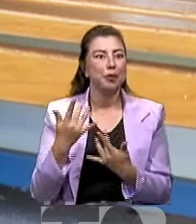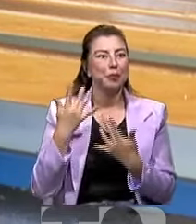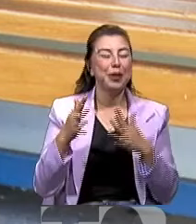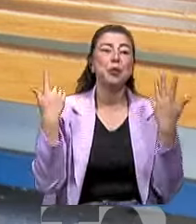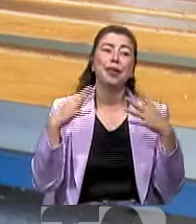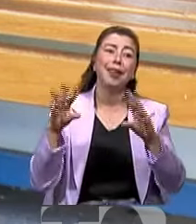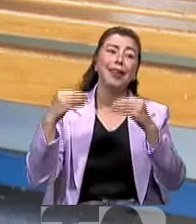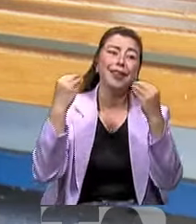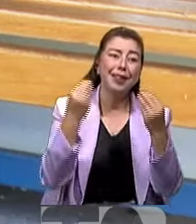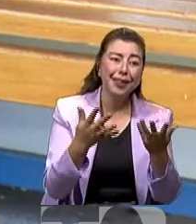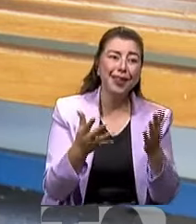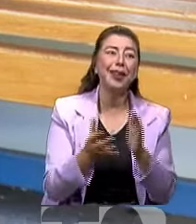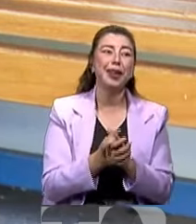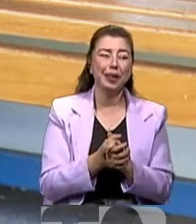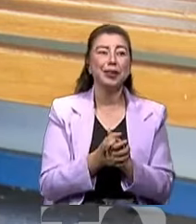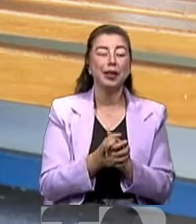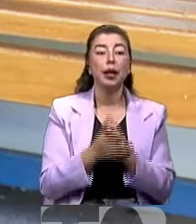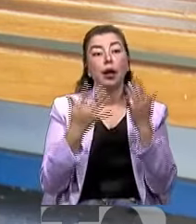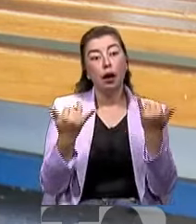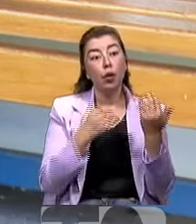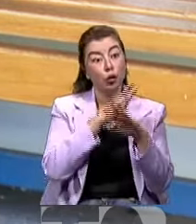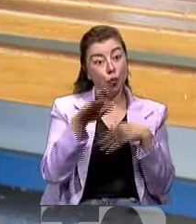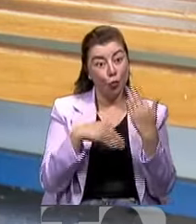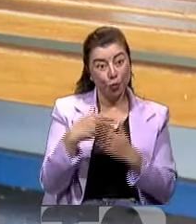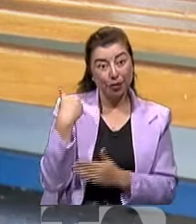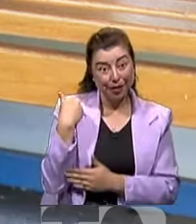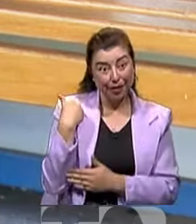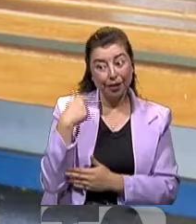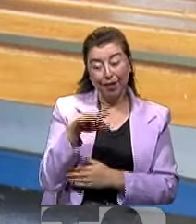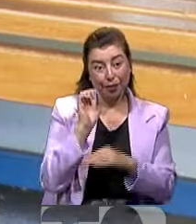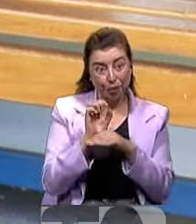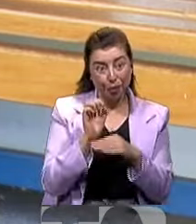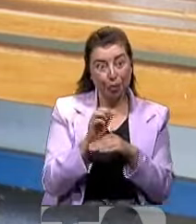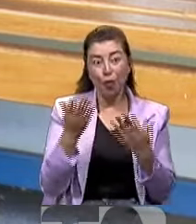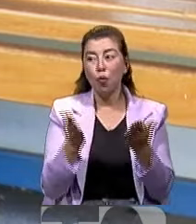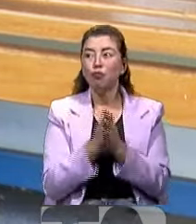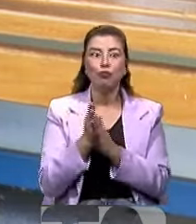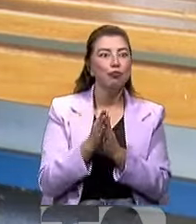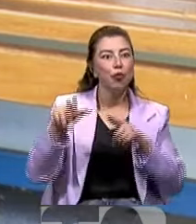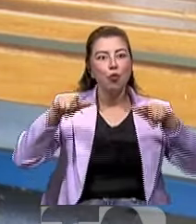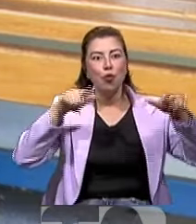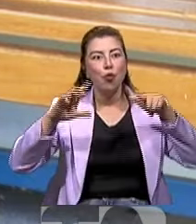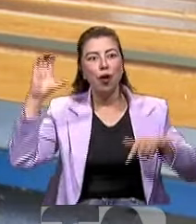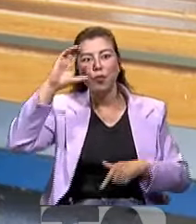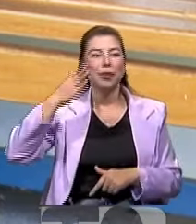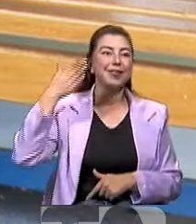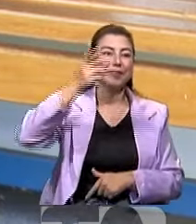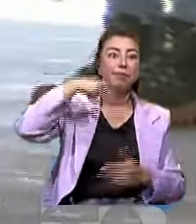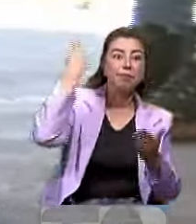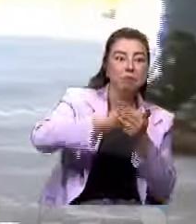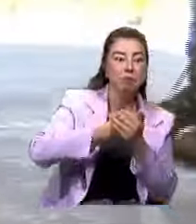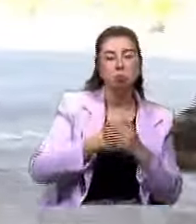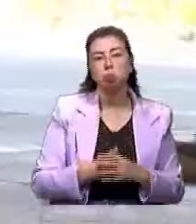una solución, desgraciadamente, que no tienen todos los perritos, o por lo menos en Ecuador no hay un sitio donde ir y comprar una silla de ruedas para